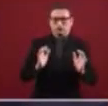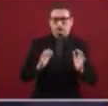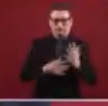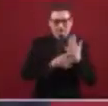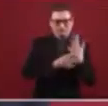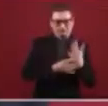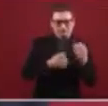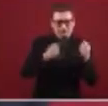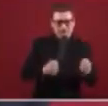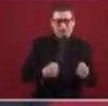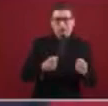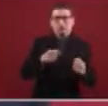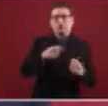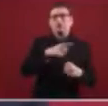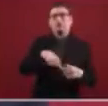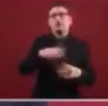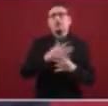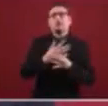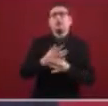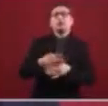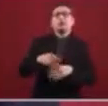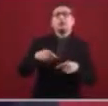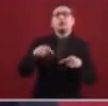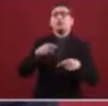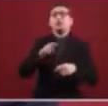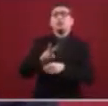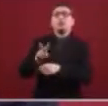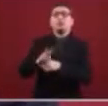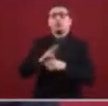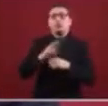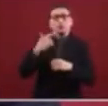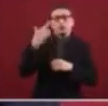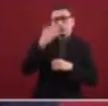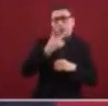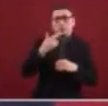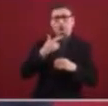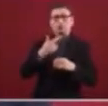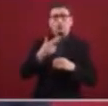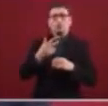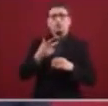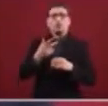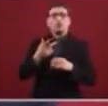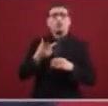haber auditorías a quienes